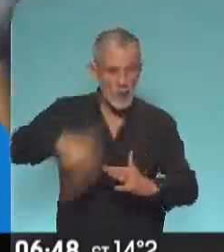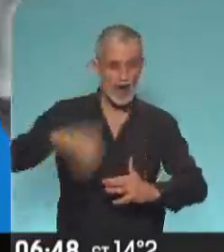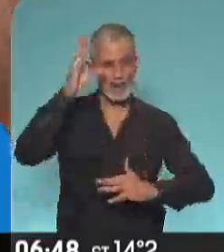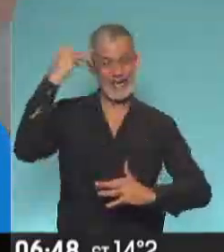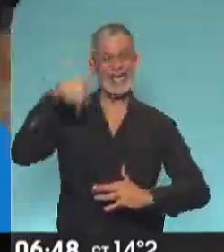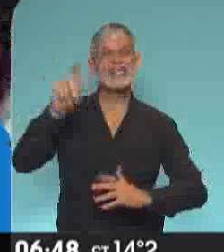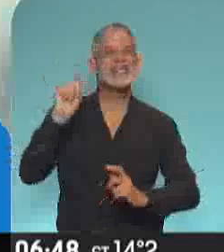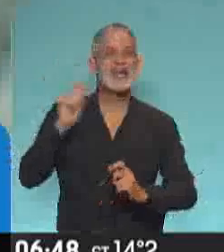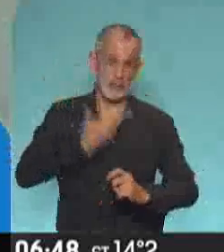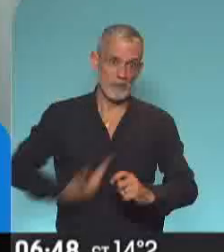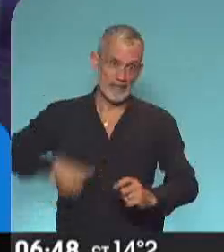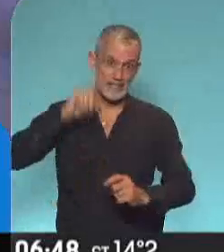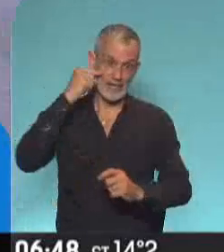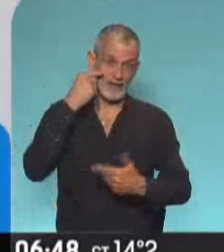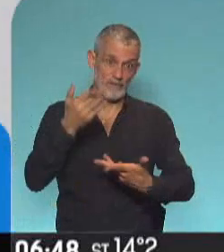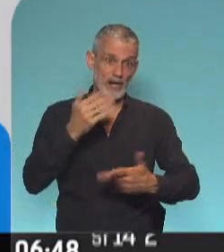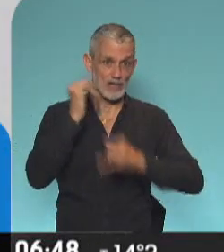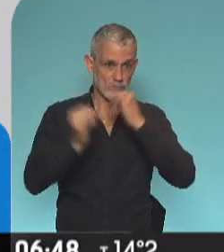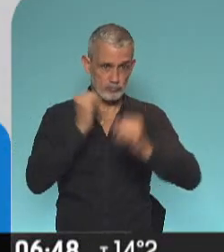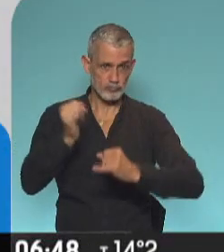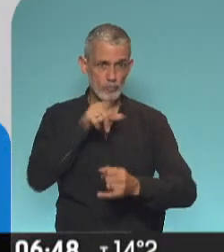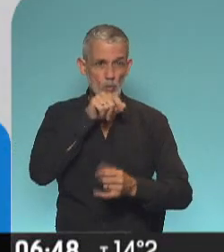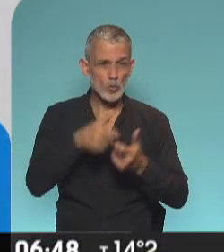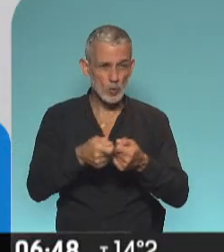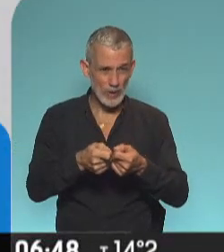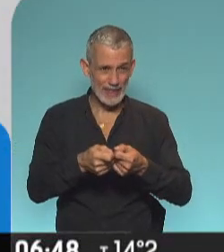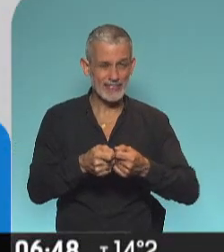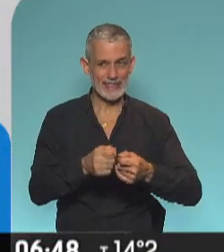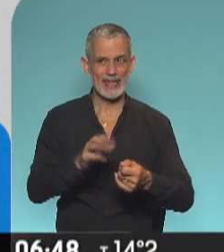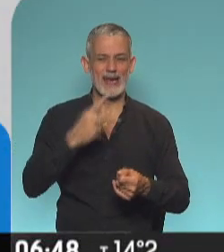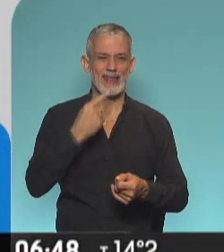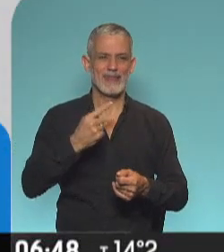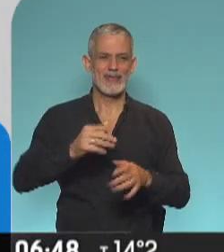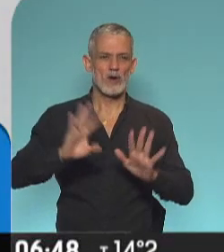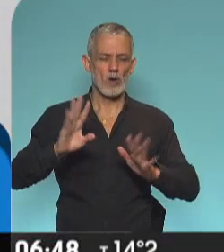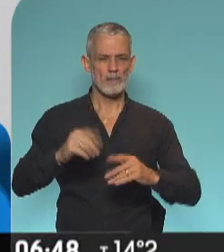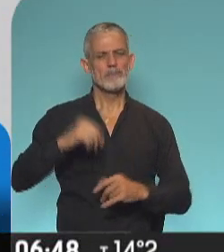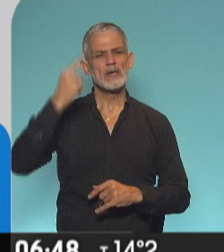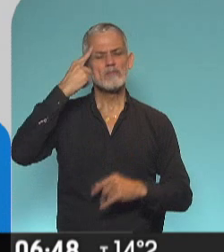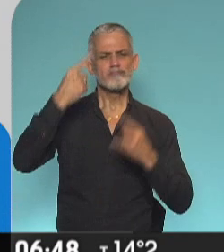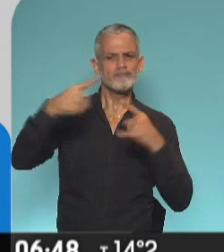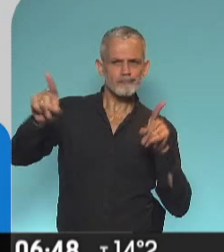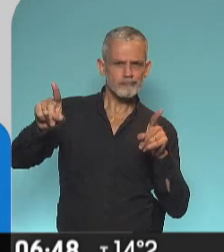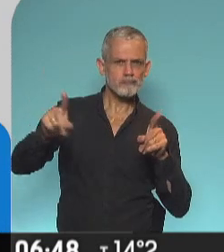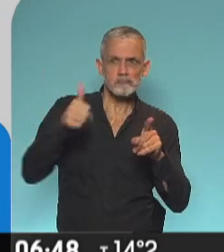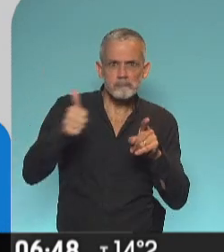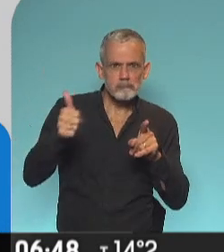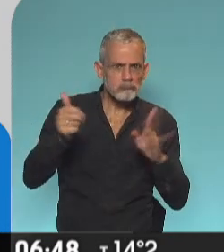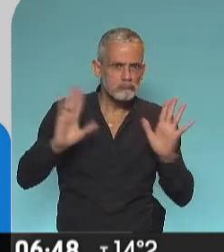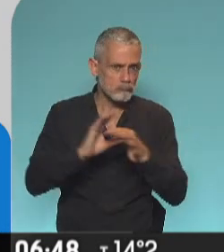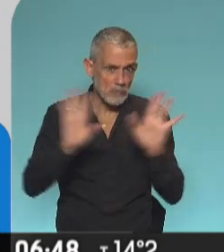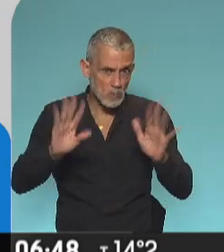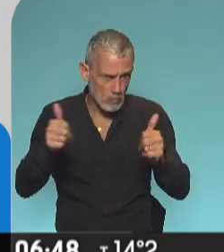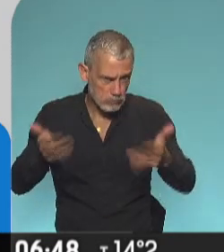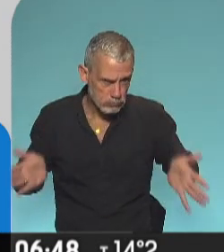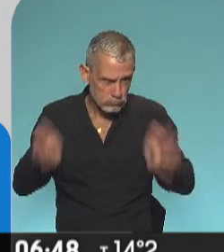vicepresidenta, el propio presidente Alberto Fernández, también a través de Twitter. Disentir con un gobierno es parte de la